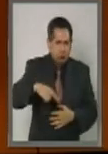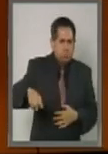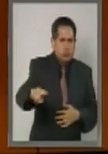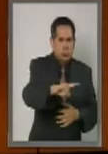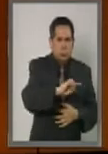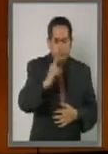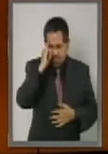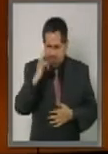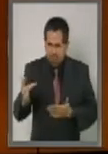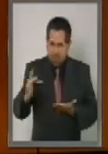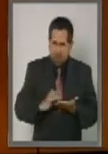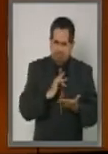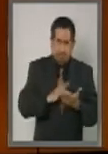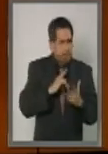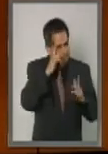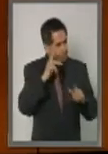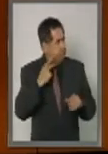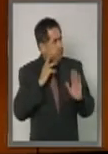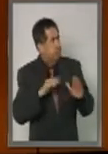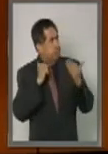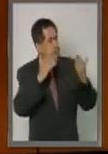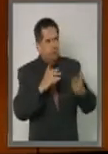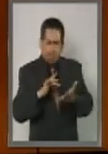la política exterior mexicana.